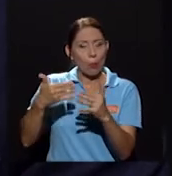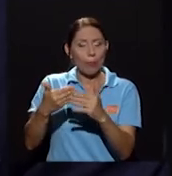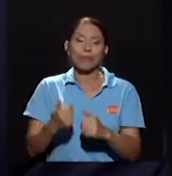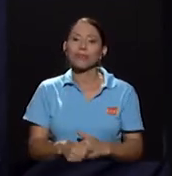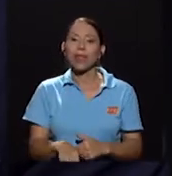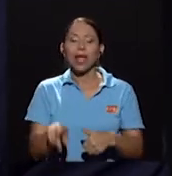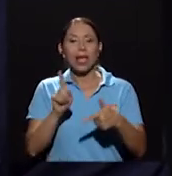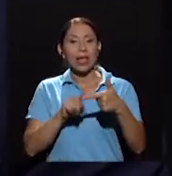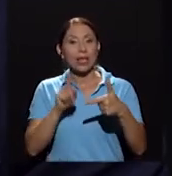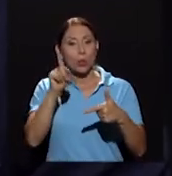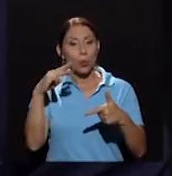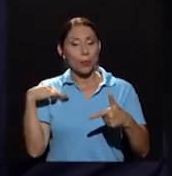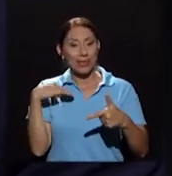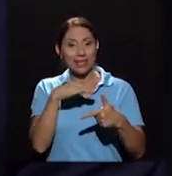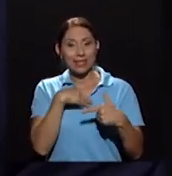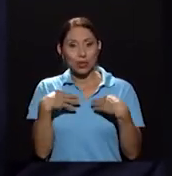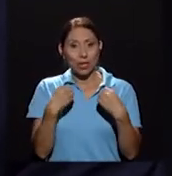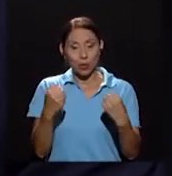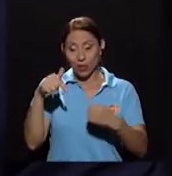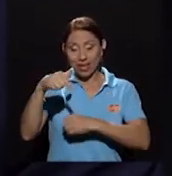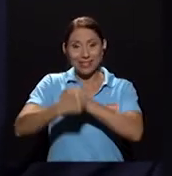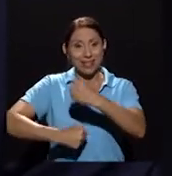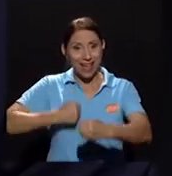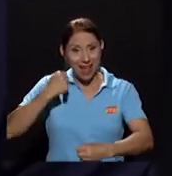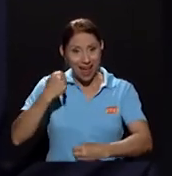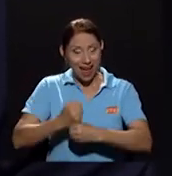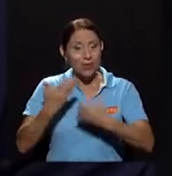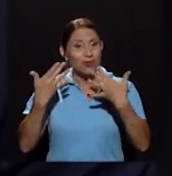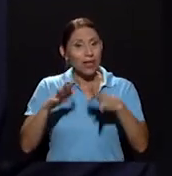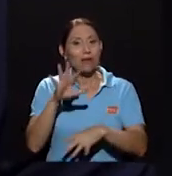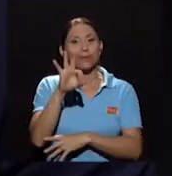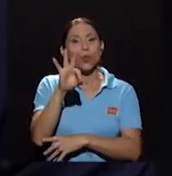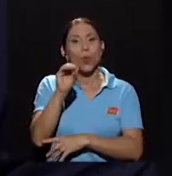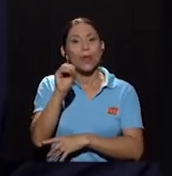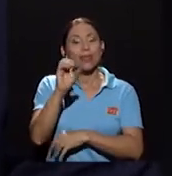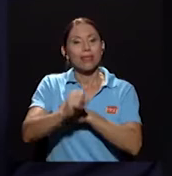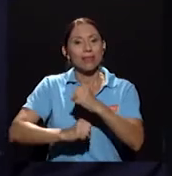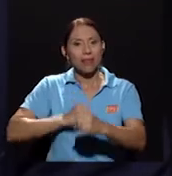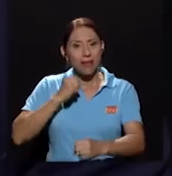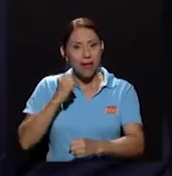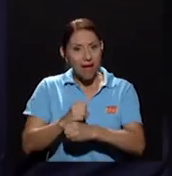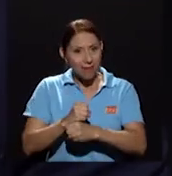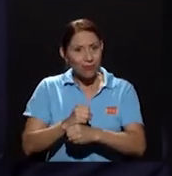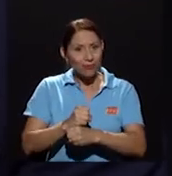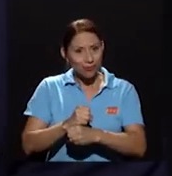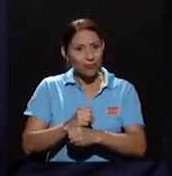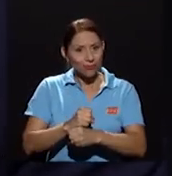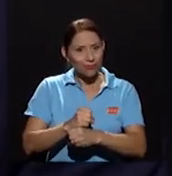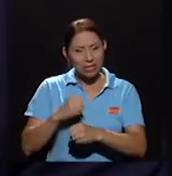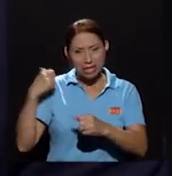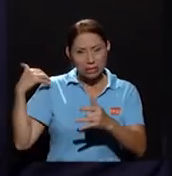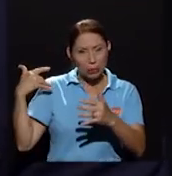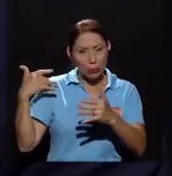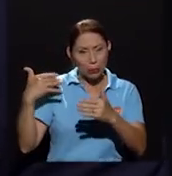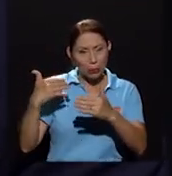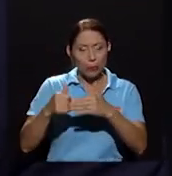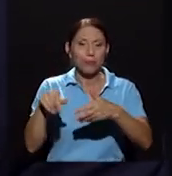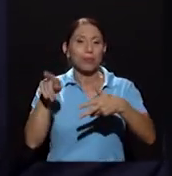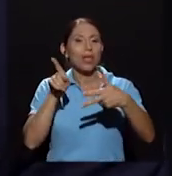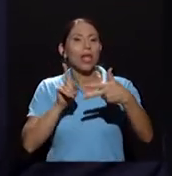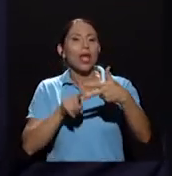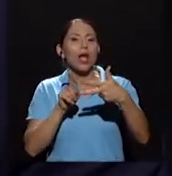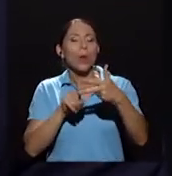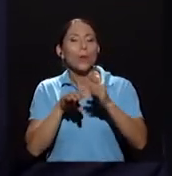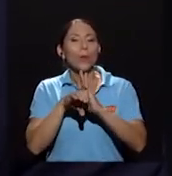ministerio de salud que este año está cumpliendo 90 años de existir tenemos por